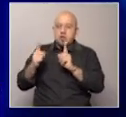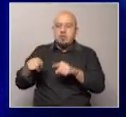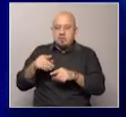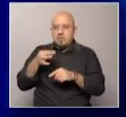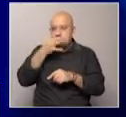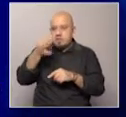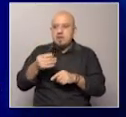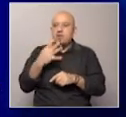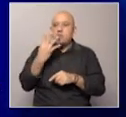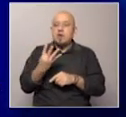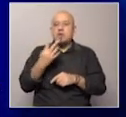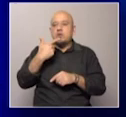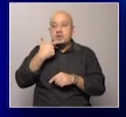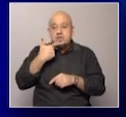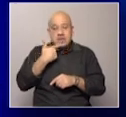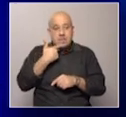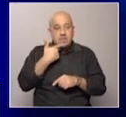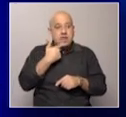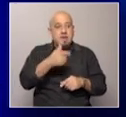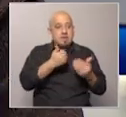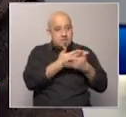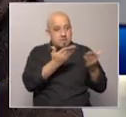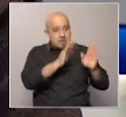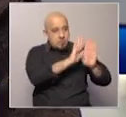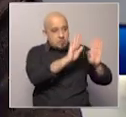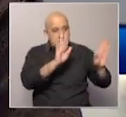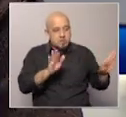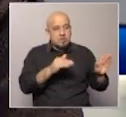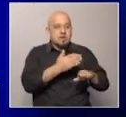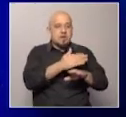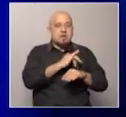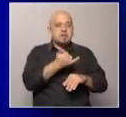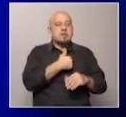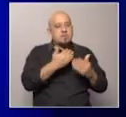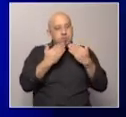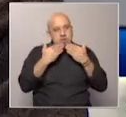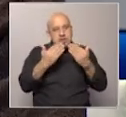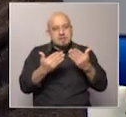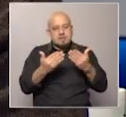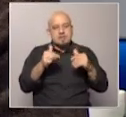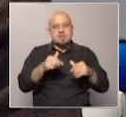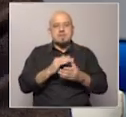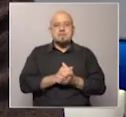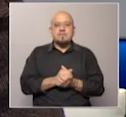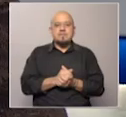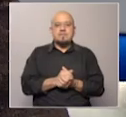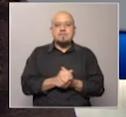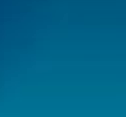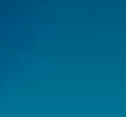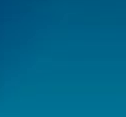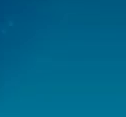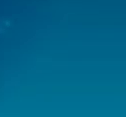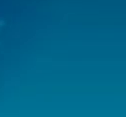4 de septiembre la exposición y ya está la instancia previa en las redes activas exactamente gracias a alfredo por este rato para tv ciudad gracias gracias a